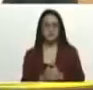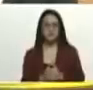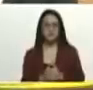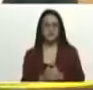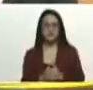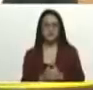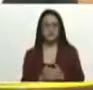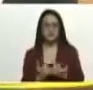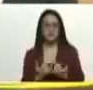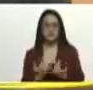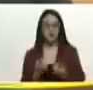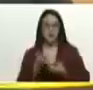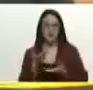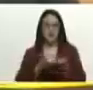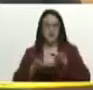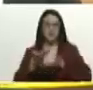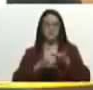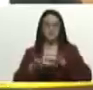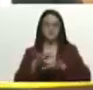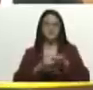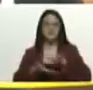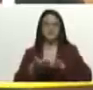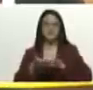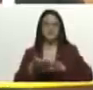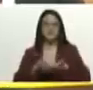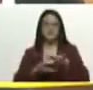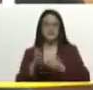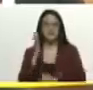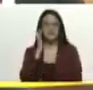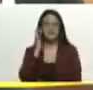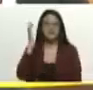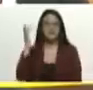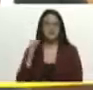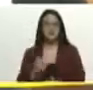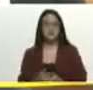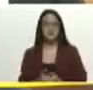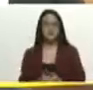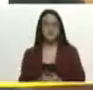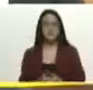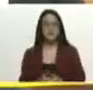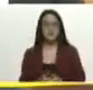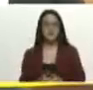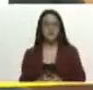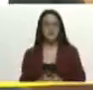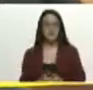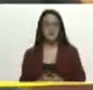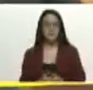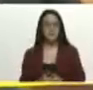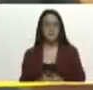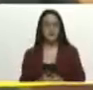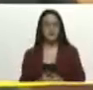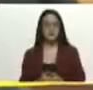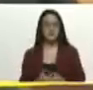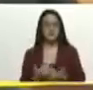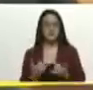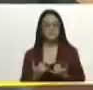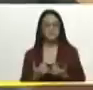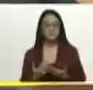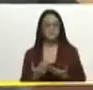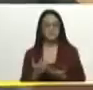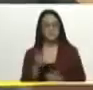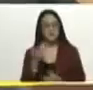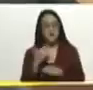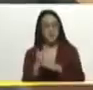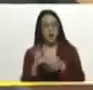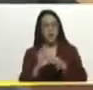más libertad para negociar. Mi sueño es que los BRICS cuenten con una moneda, al igual